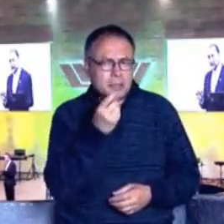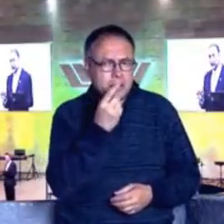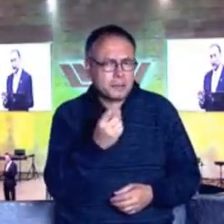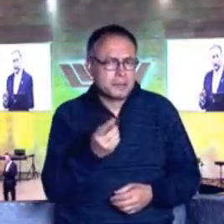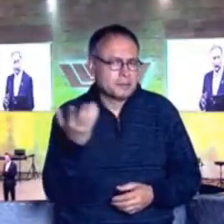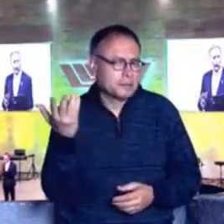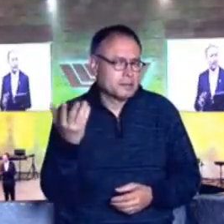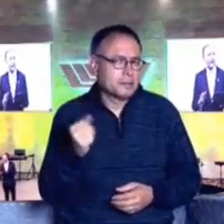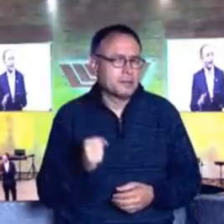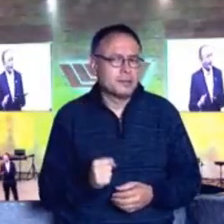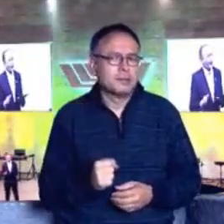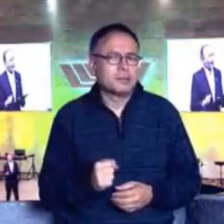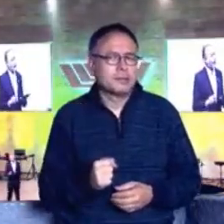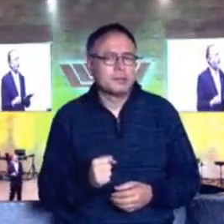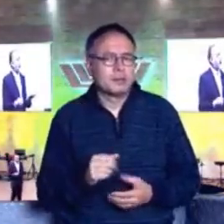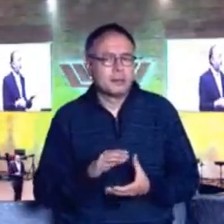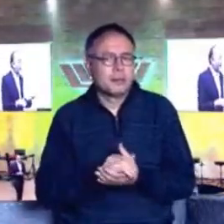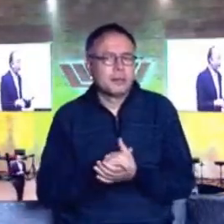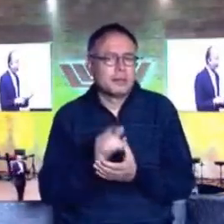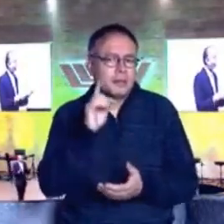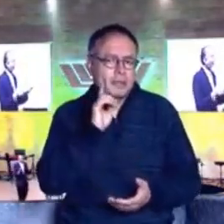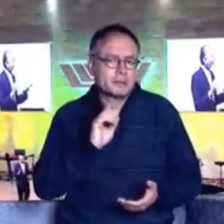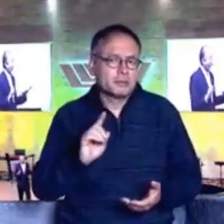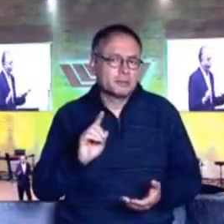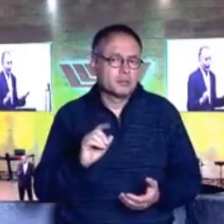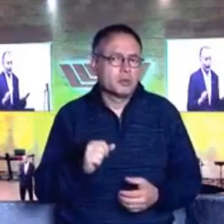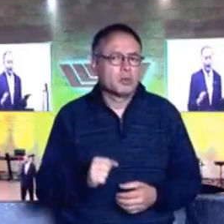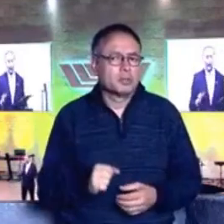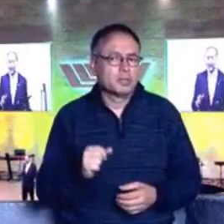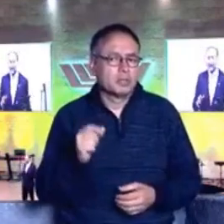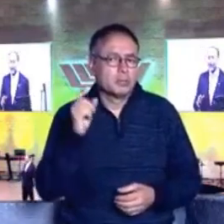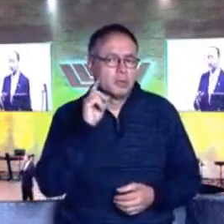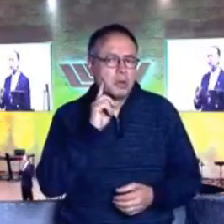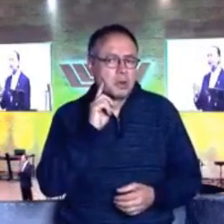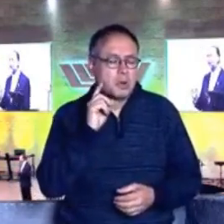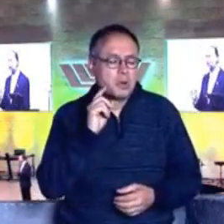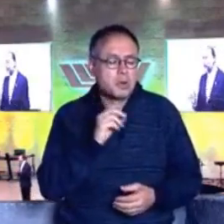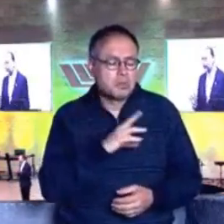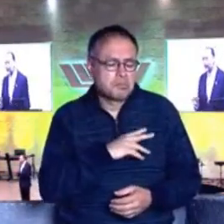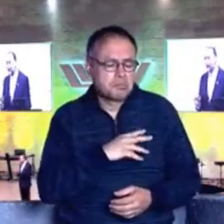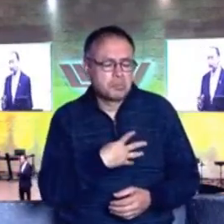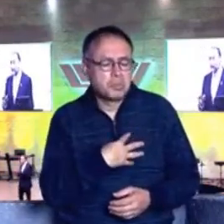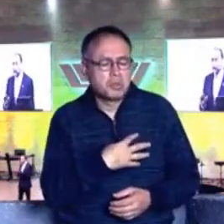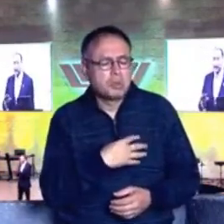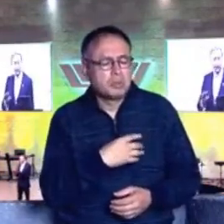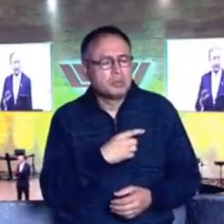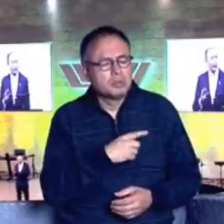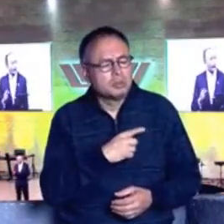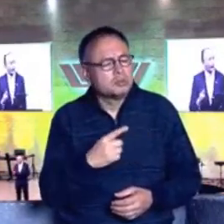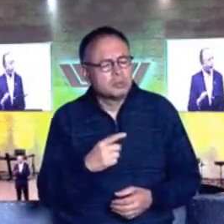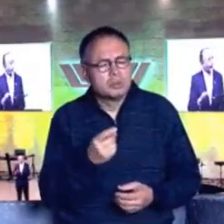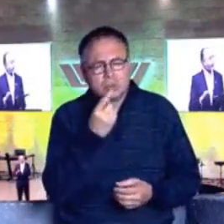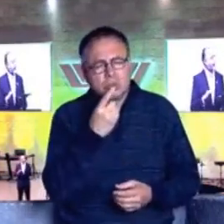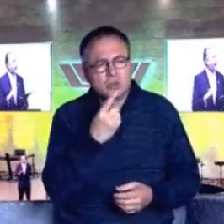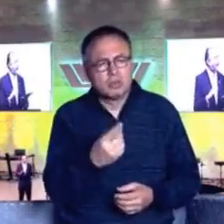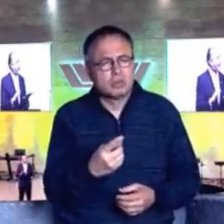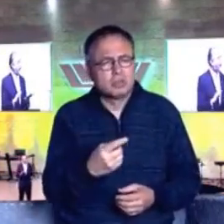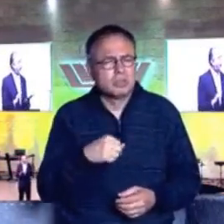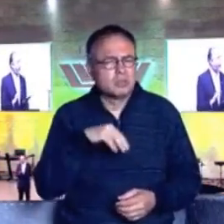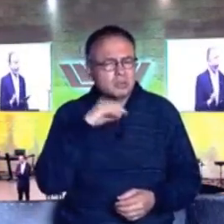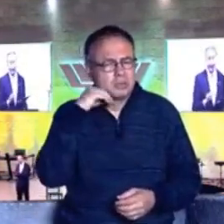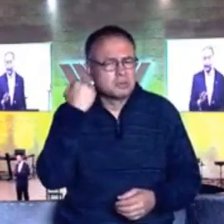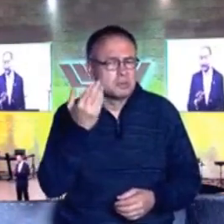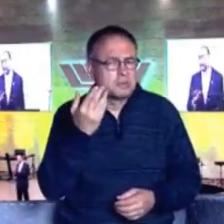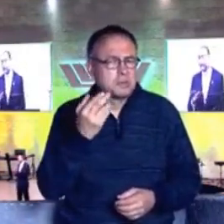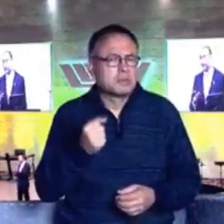o Solamente le dijo voy a ir a ofrecer un sacrificio pero no le dijo qué Yo creo que dijo las cosas así medio